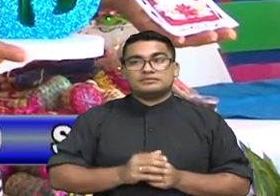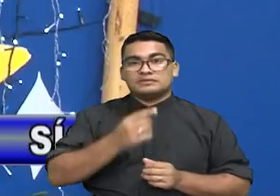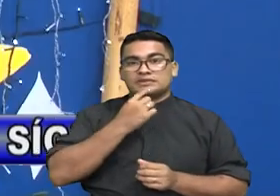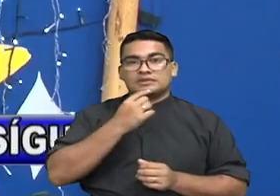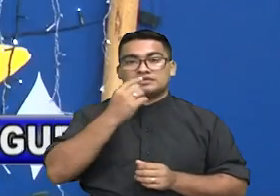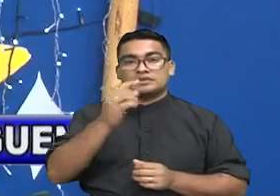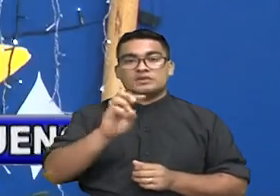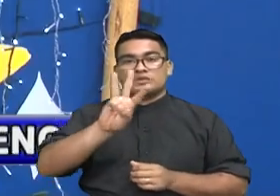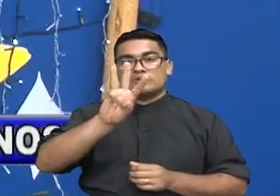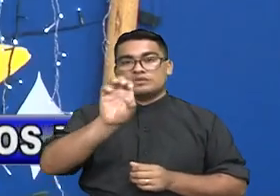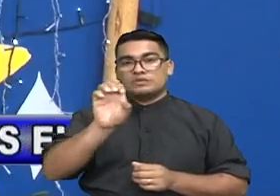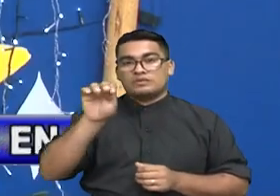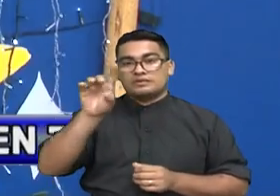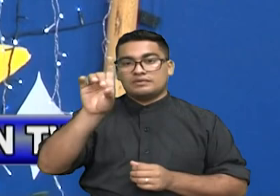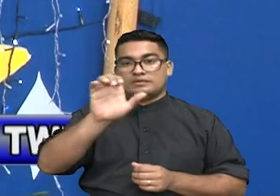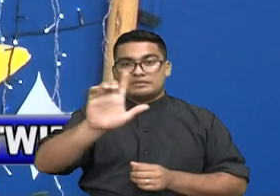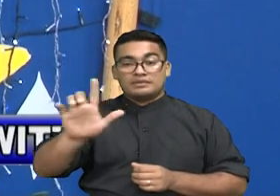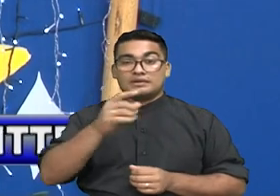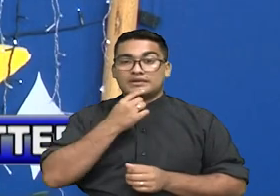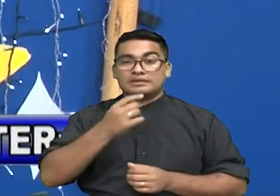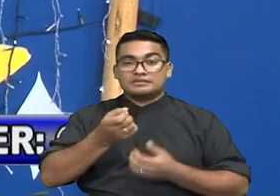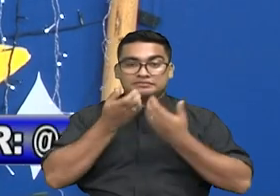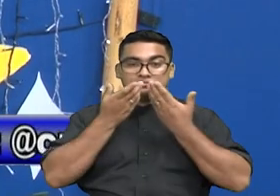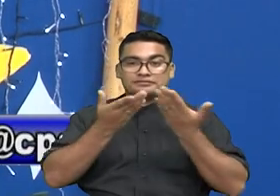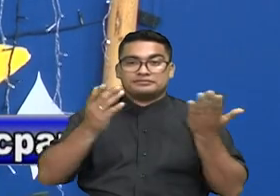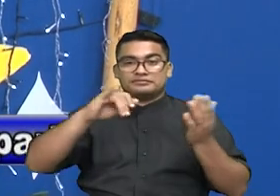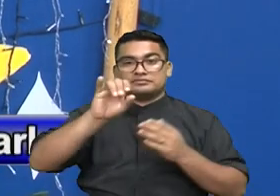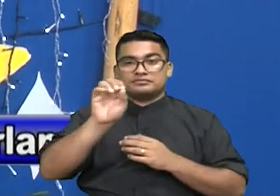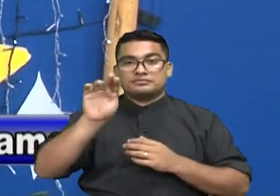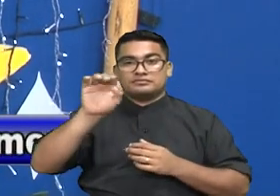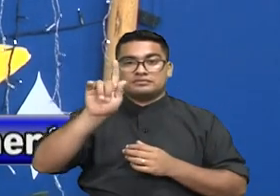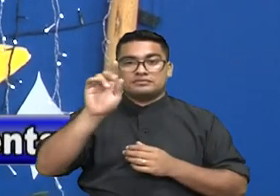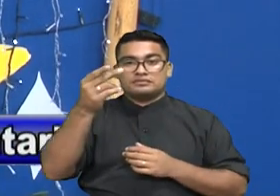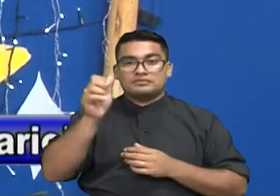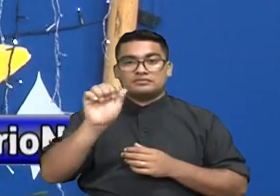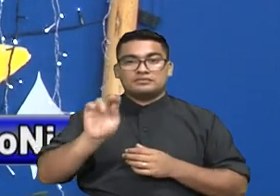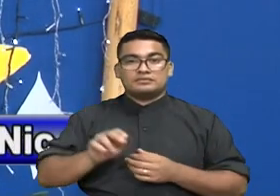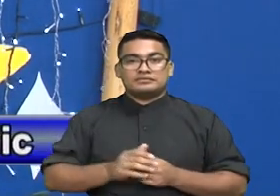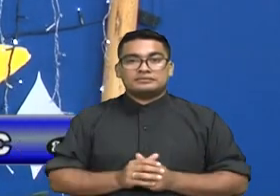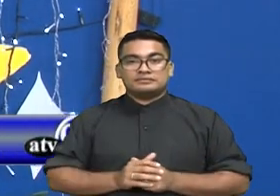cámara de Wendell Noguera, informó para el canal parlamentario Jonathan Castro.